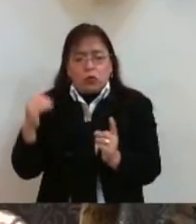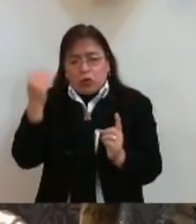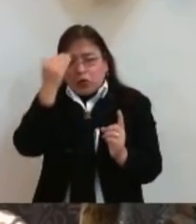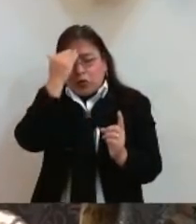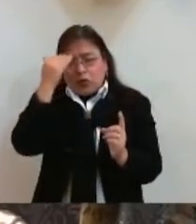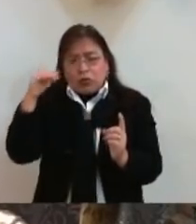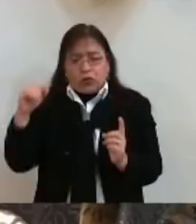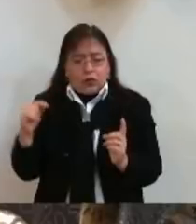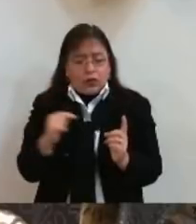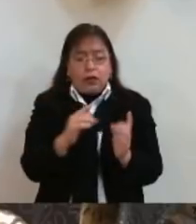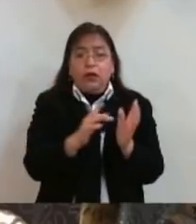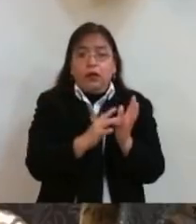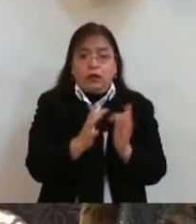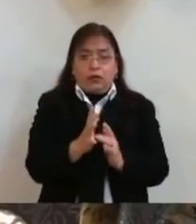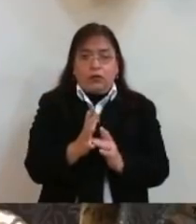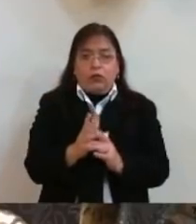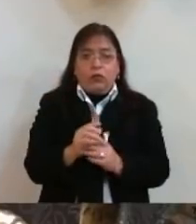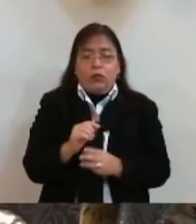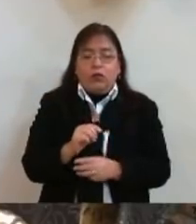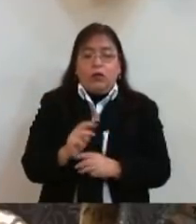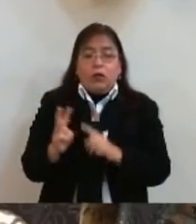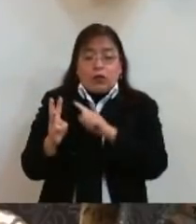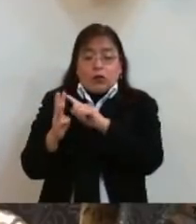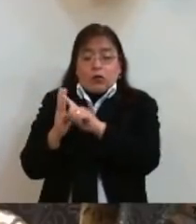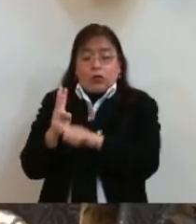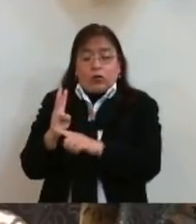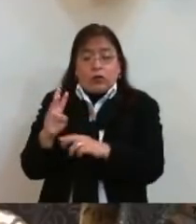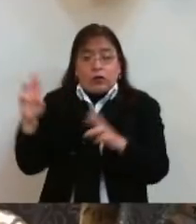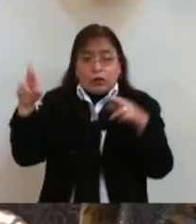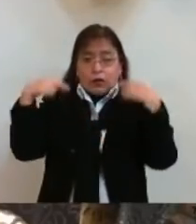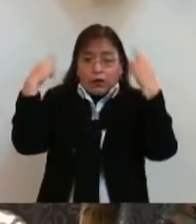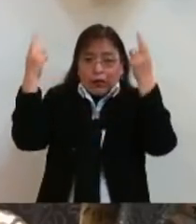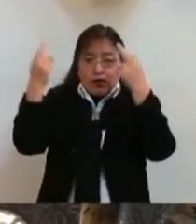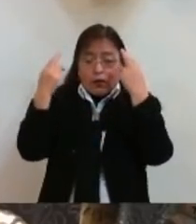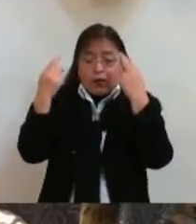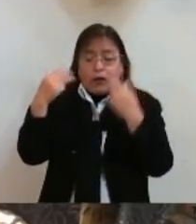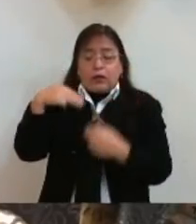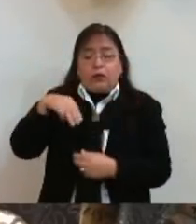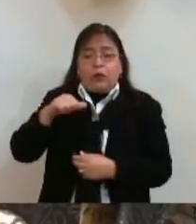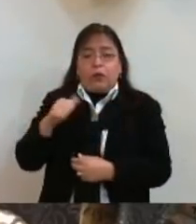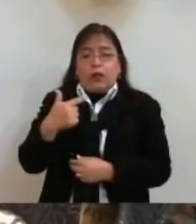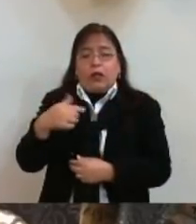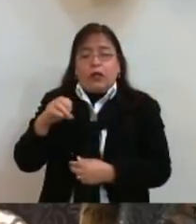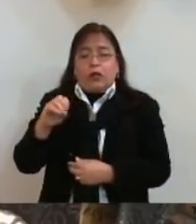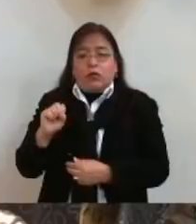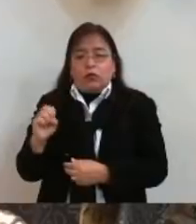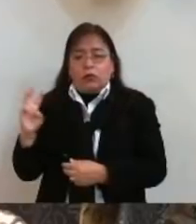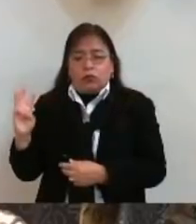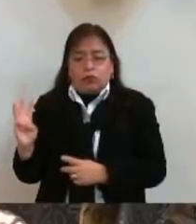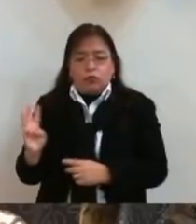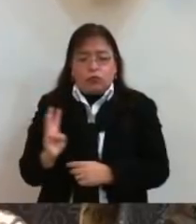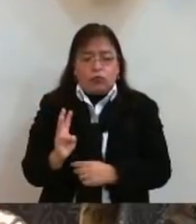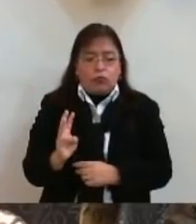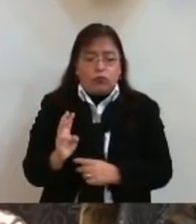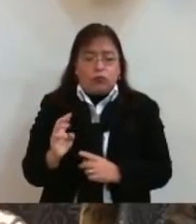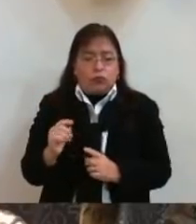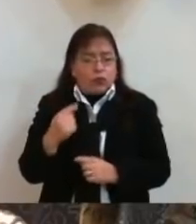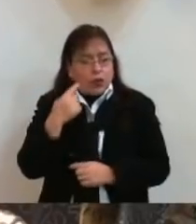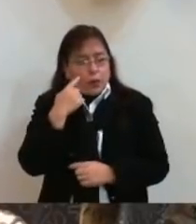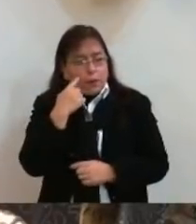Los magos de Oriente nos ayudan a centrar nuestra mirada en él.